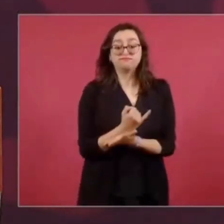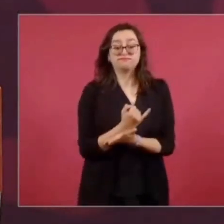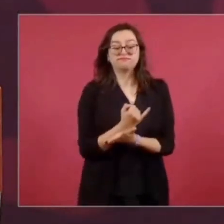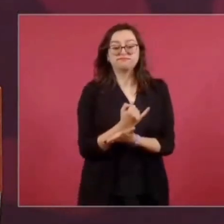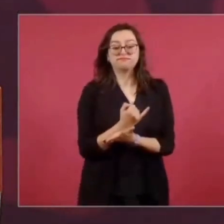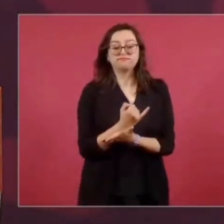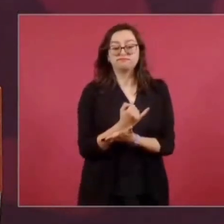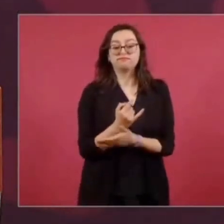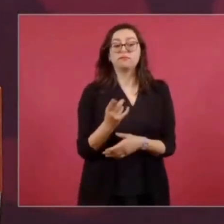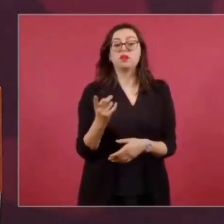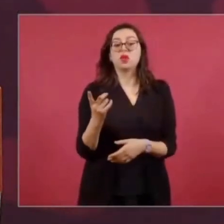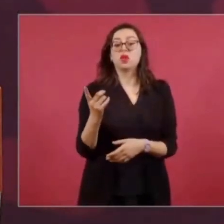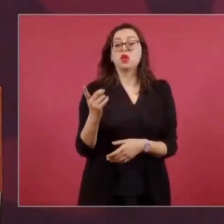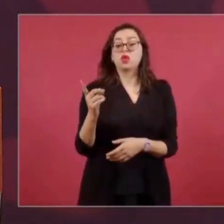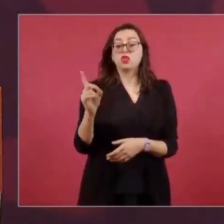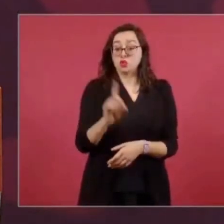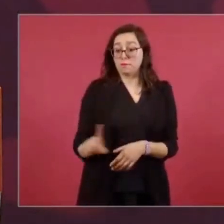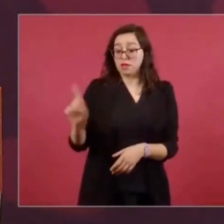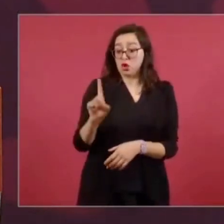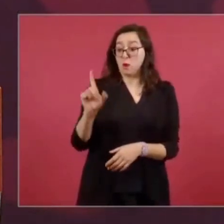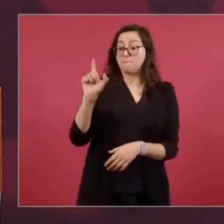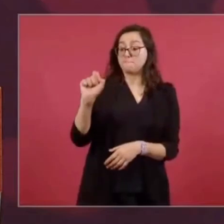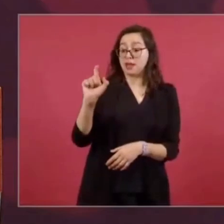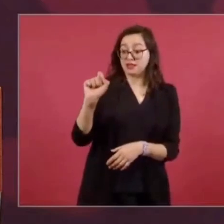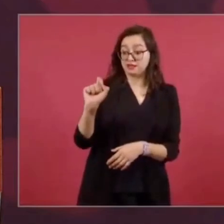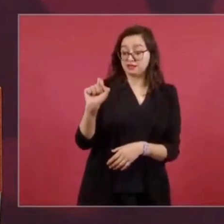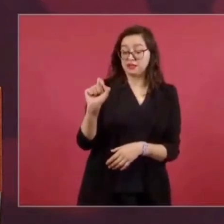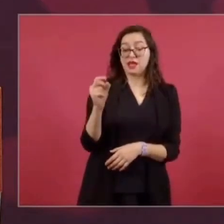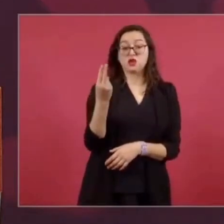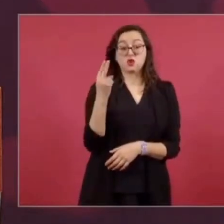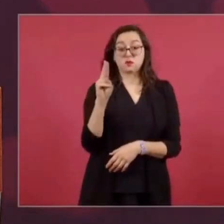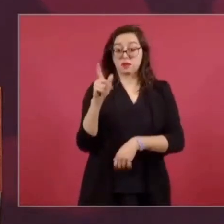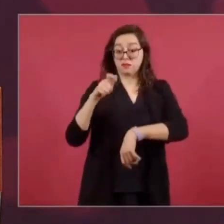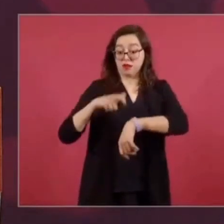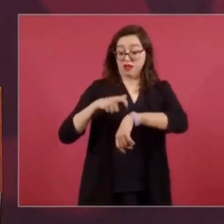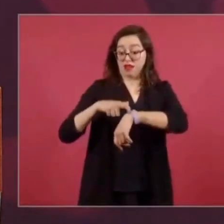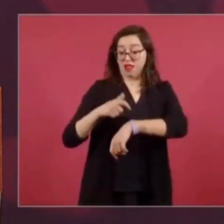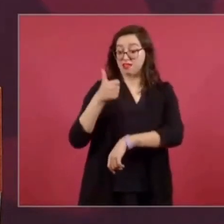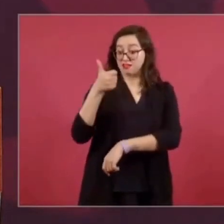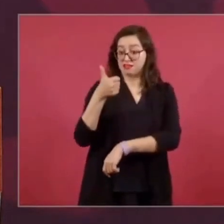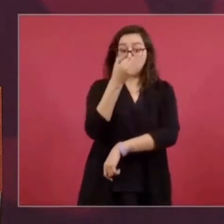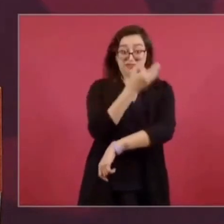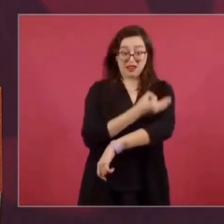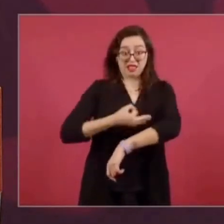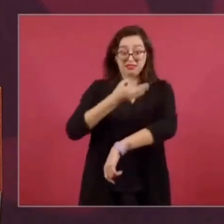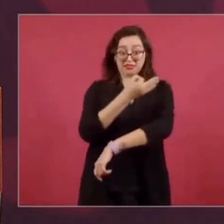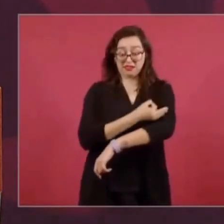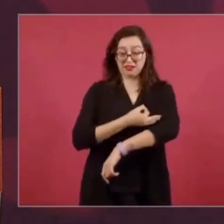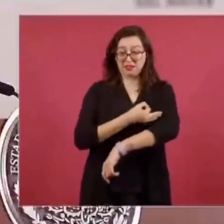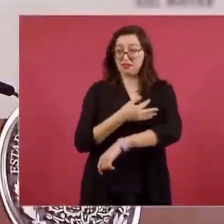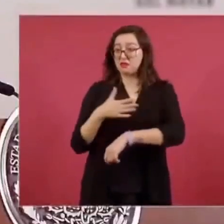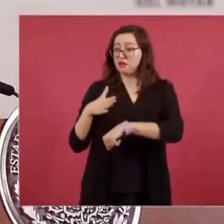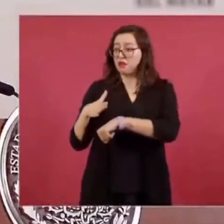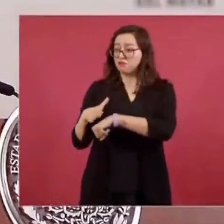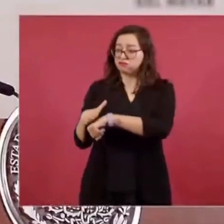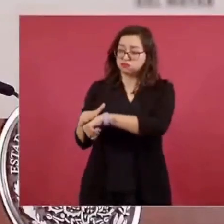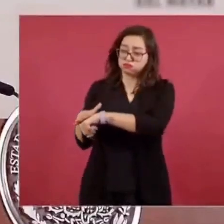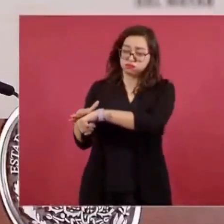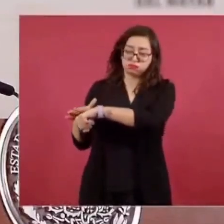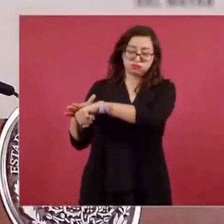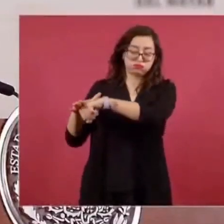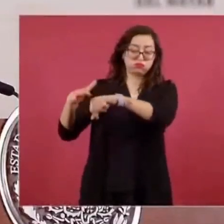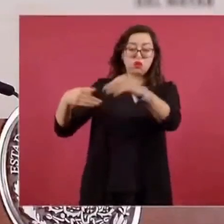el domingo 20 de noviembre para que a las 6 de la tarde en adelante todas las poblaciones de la